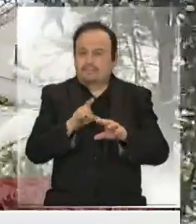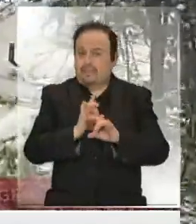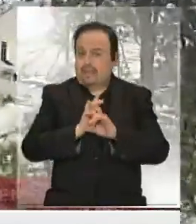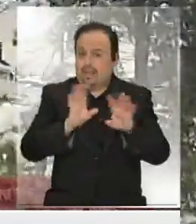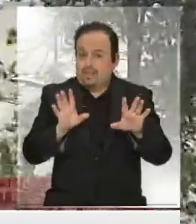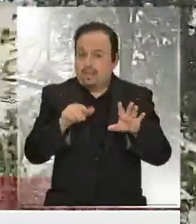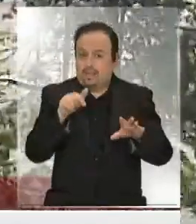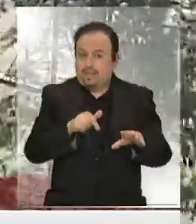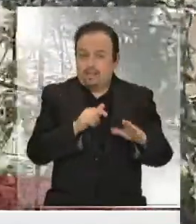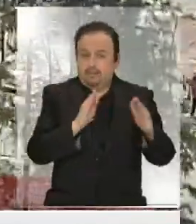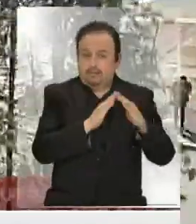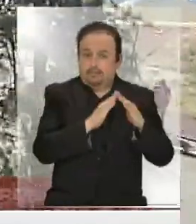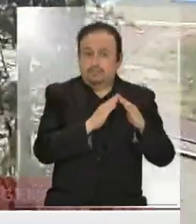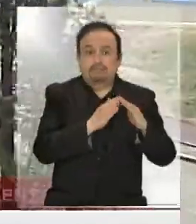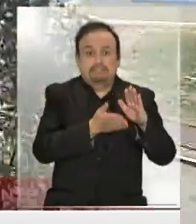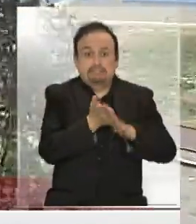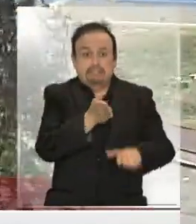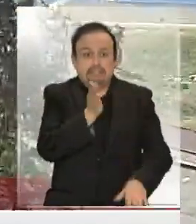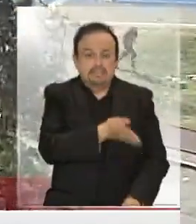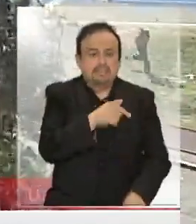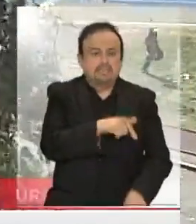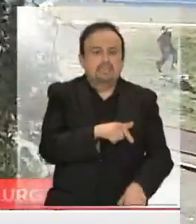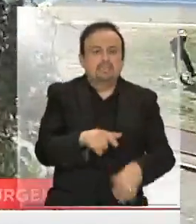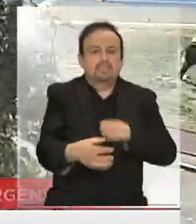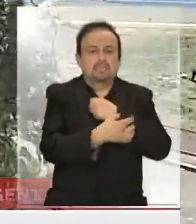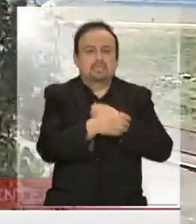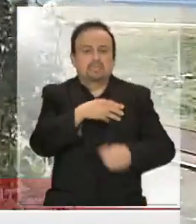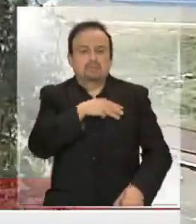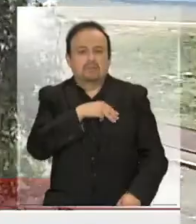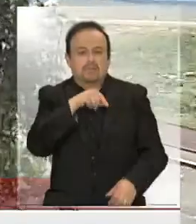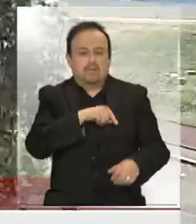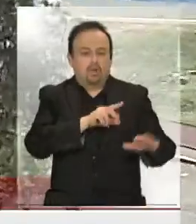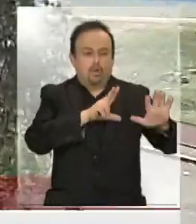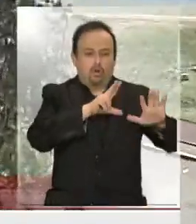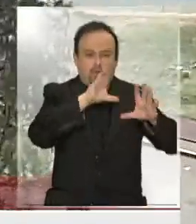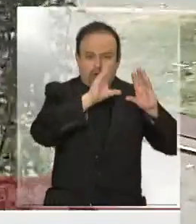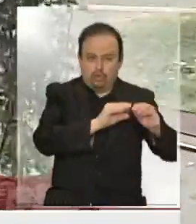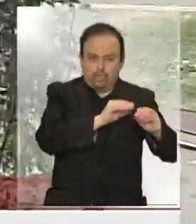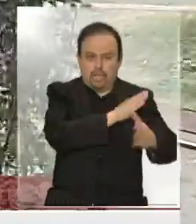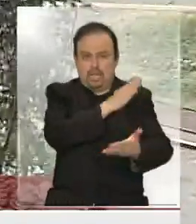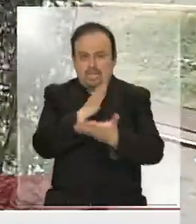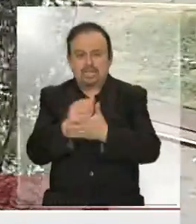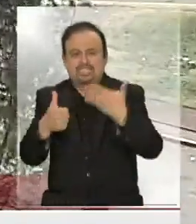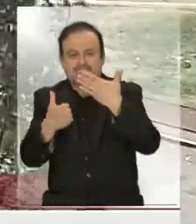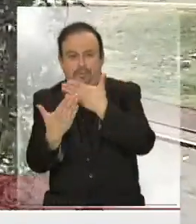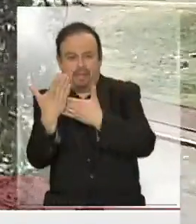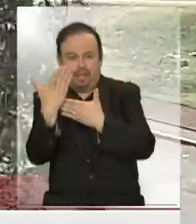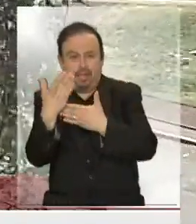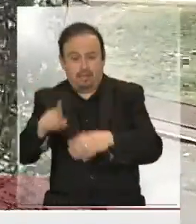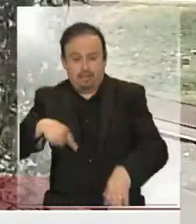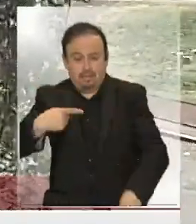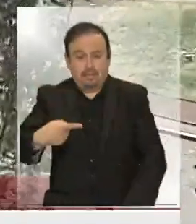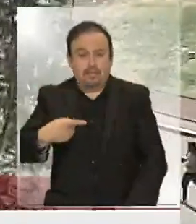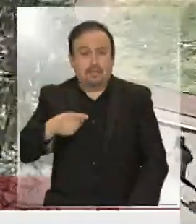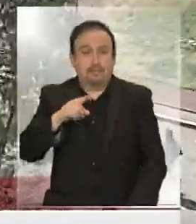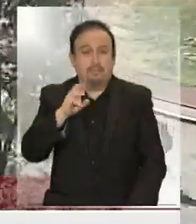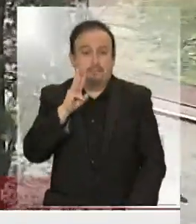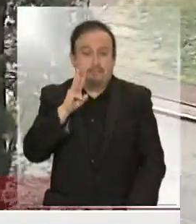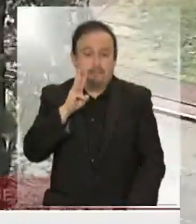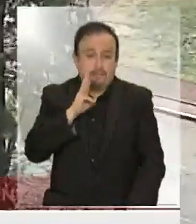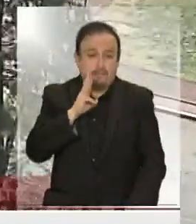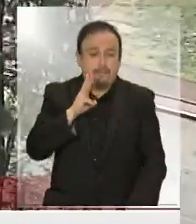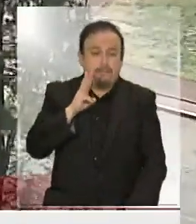claro entonces toque de queda en la región metropolitana a partir de las 8 de esta noche hasta las 6 de la mañana de el